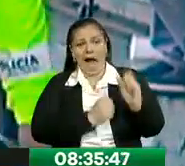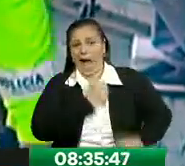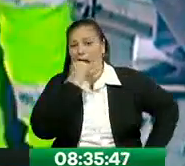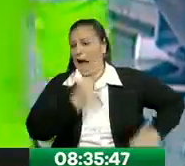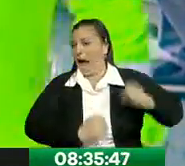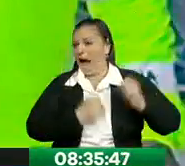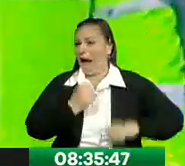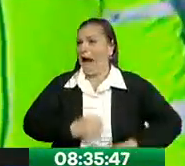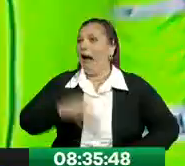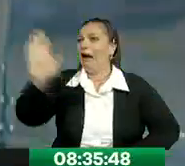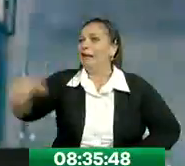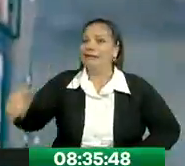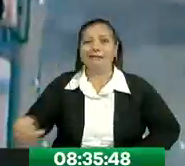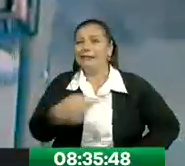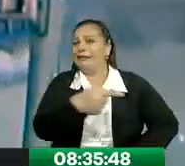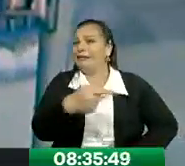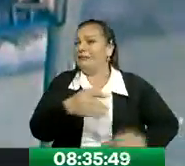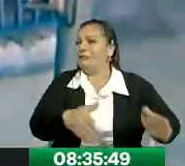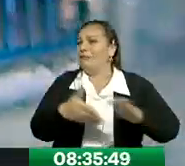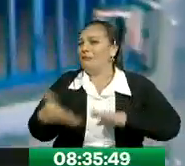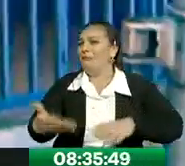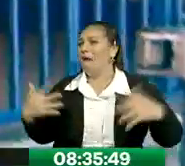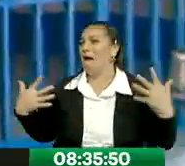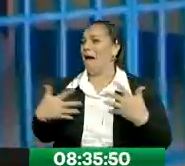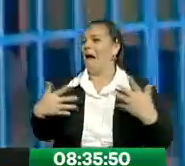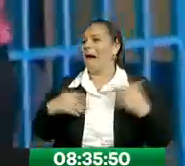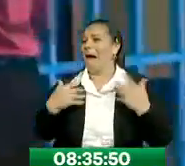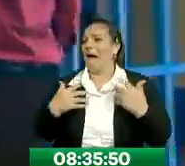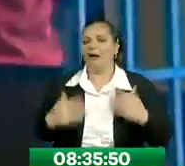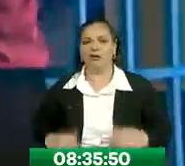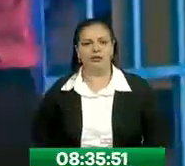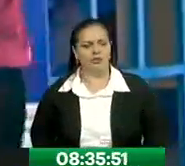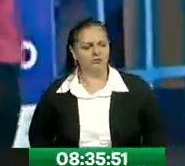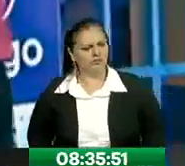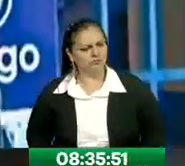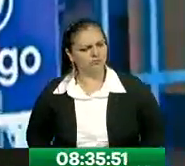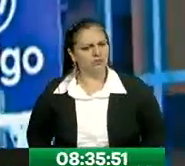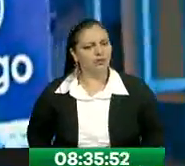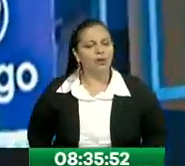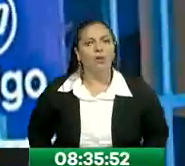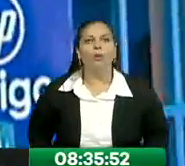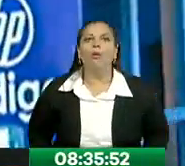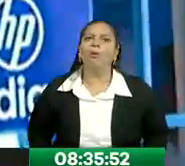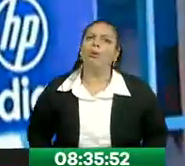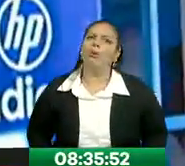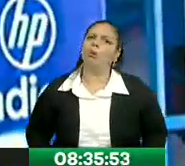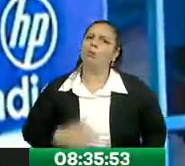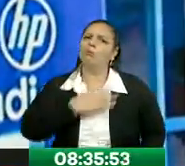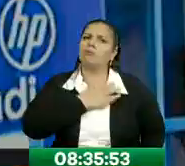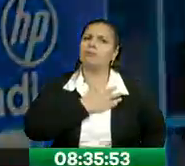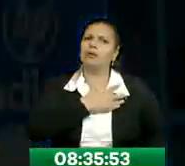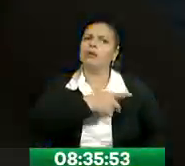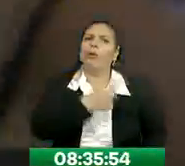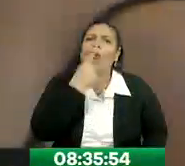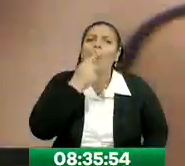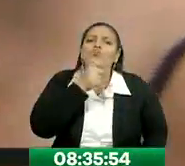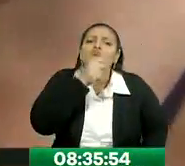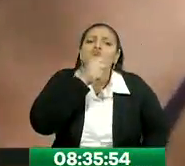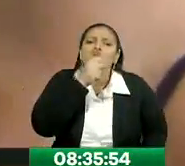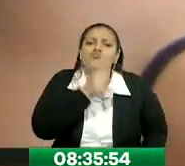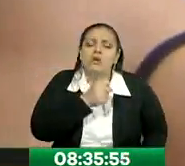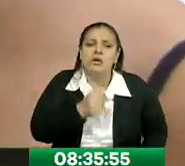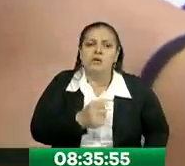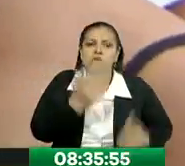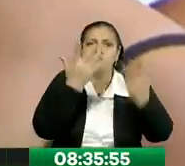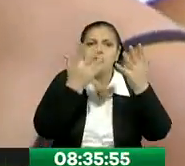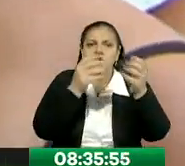al interior del baño. Tenía las manos amarradas y se había logrado apreciar una herida de puñal a la altura del tórax. No sé, anoche